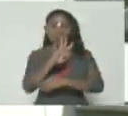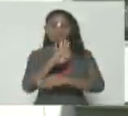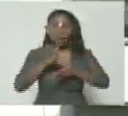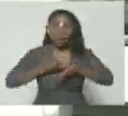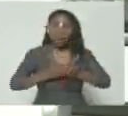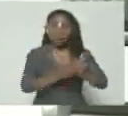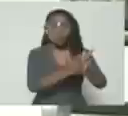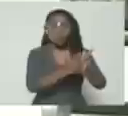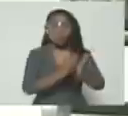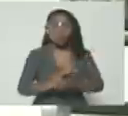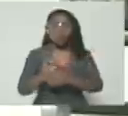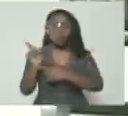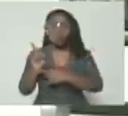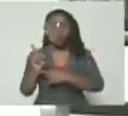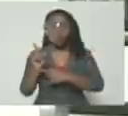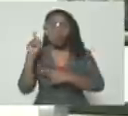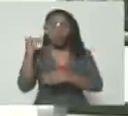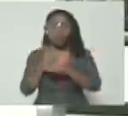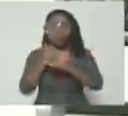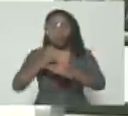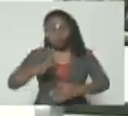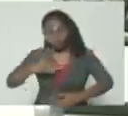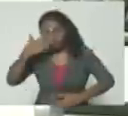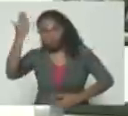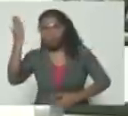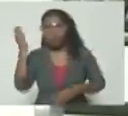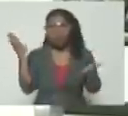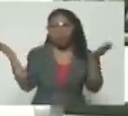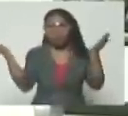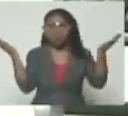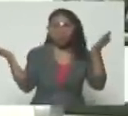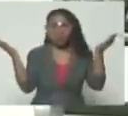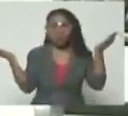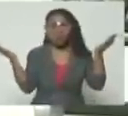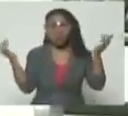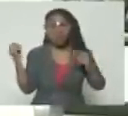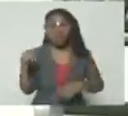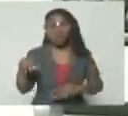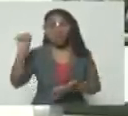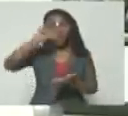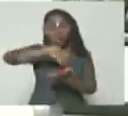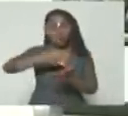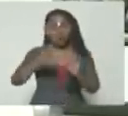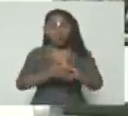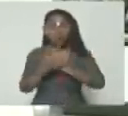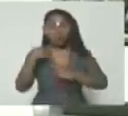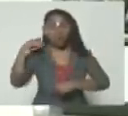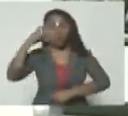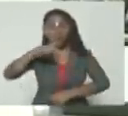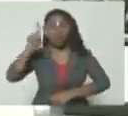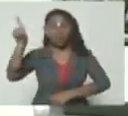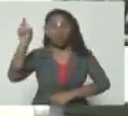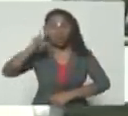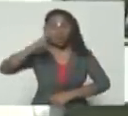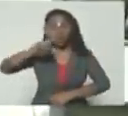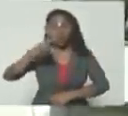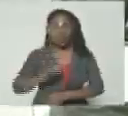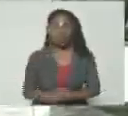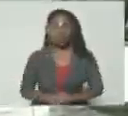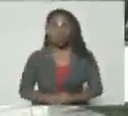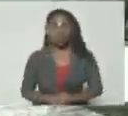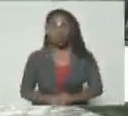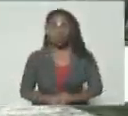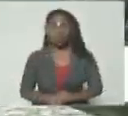lo dijo usted, irían al Medio Oriente, Egipto, el Líbano e Irak, para satisfacer las necesidades que allá se tienen. Con